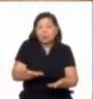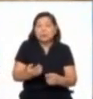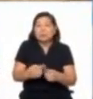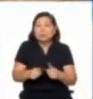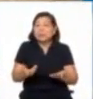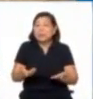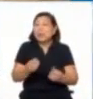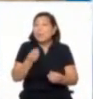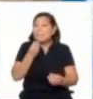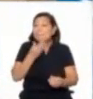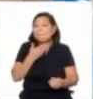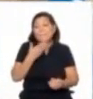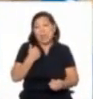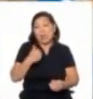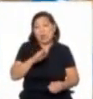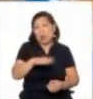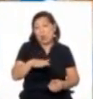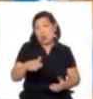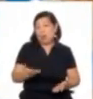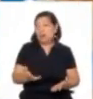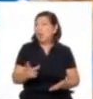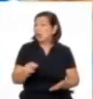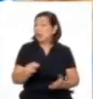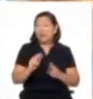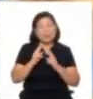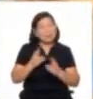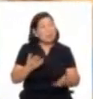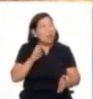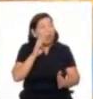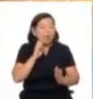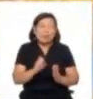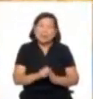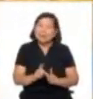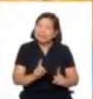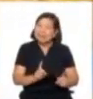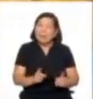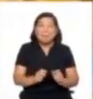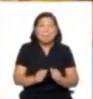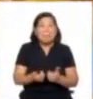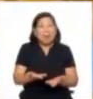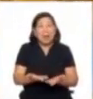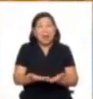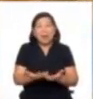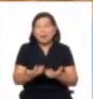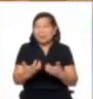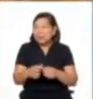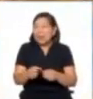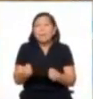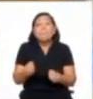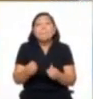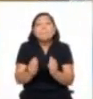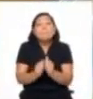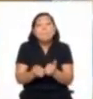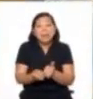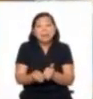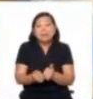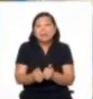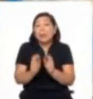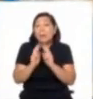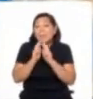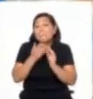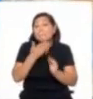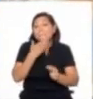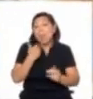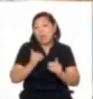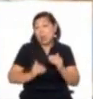muy nutritivos para nuestros niños. No se recomienda, por ejemplo, los panes muy industrializados, sino los panes, yo voy a recomendar